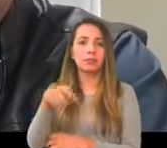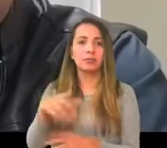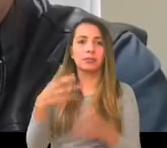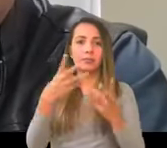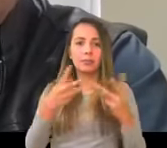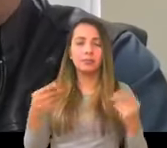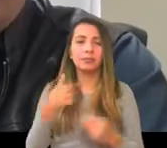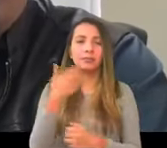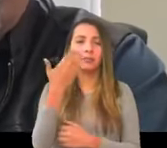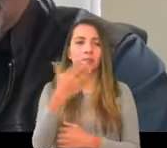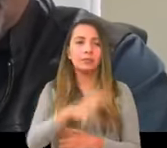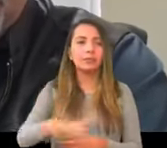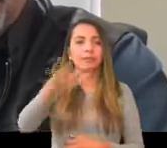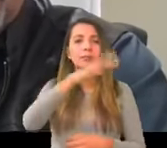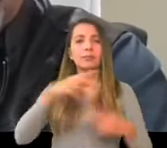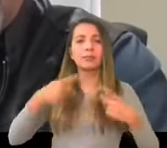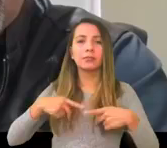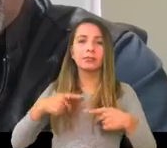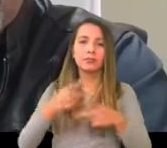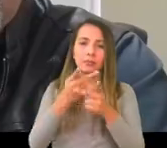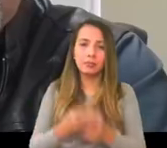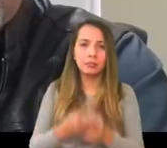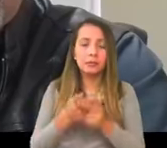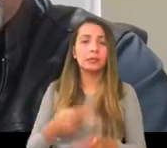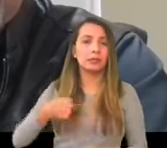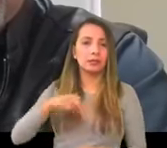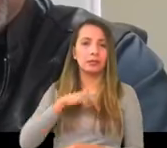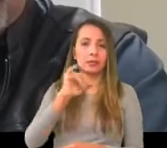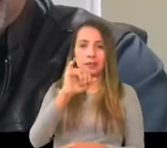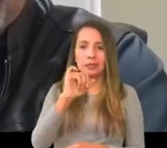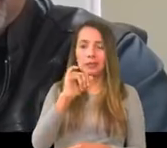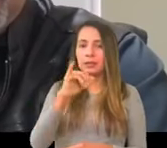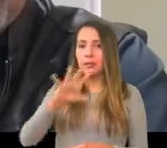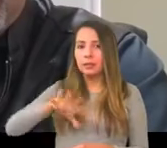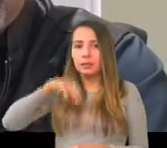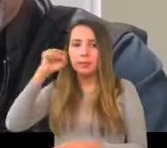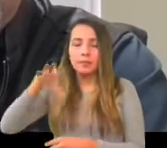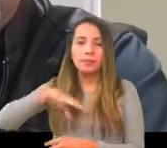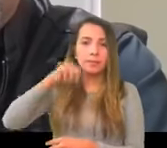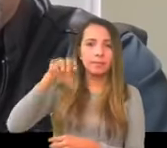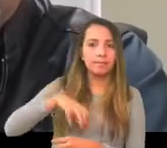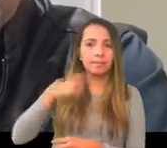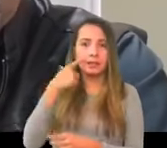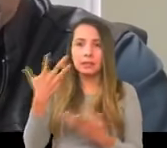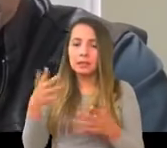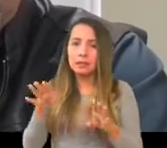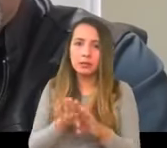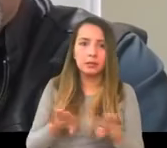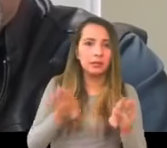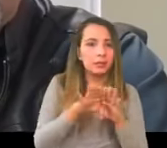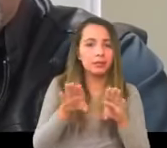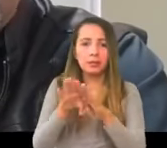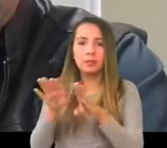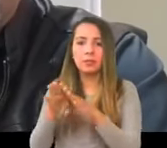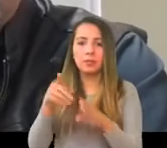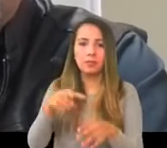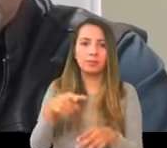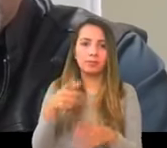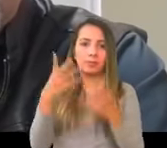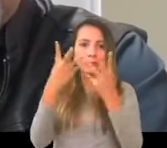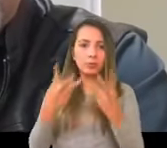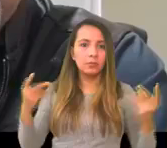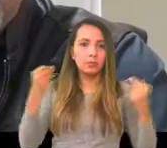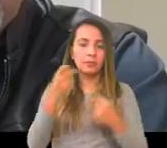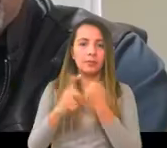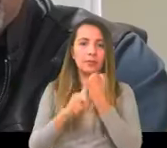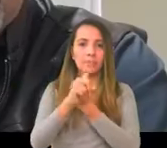nos tengan paciencia, que estamos haciendo nosotros hasta lo imposible por buscar llegar y atender esta necesidad